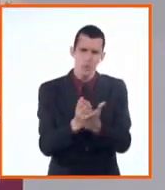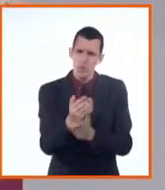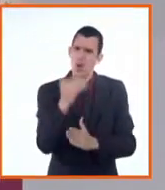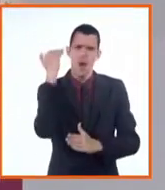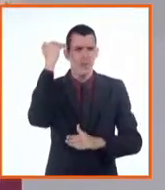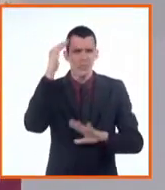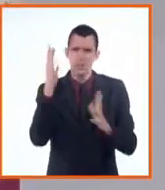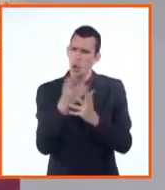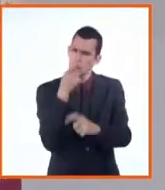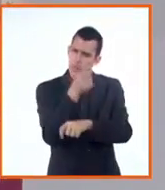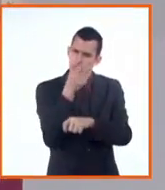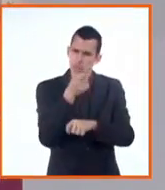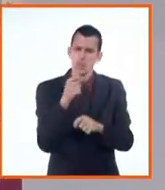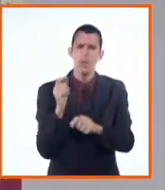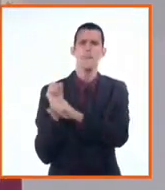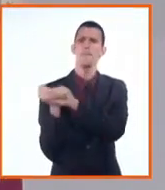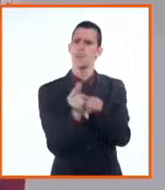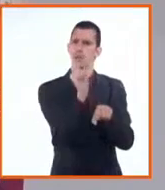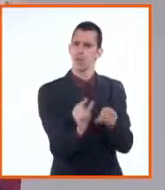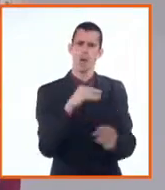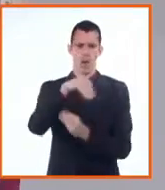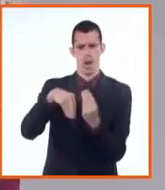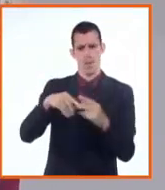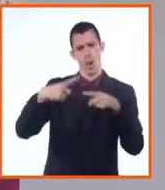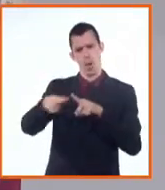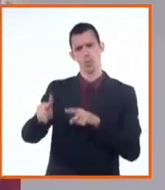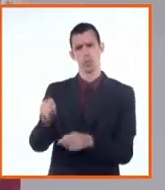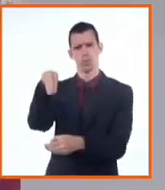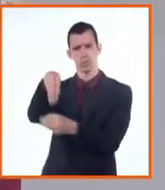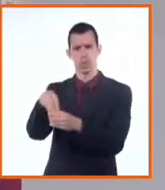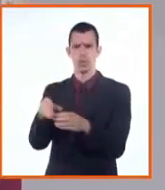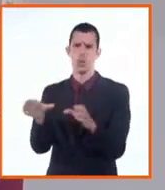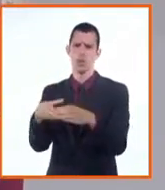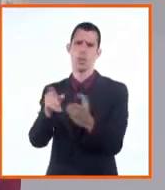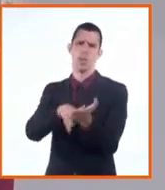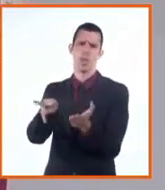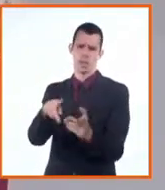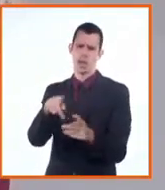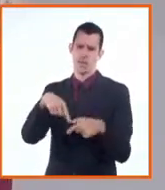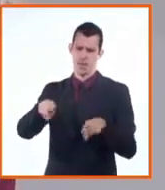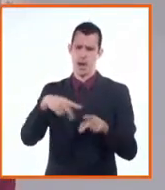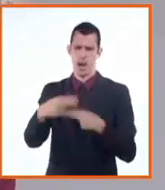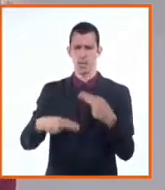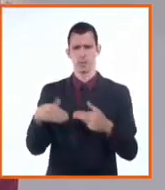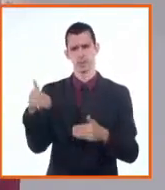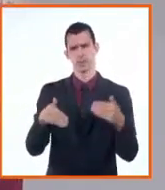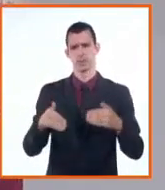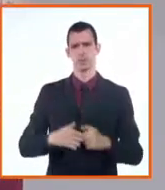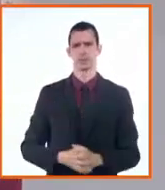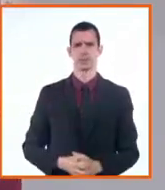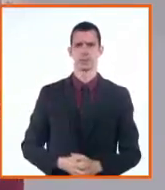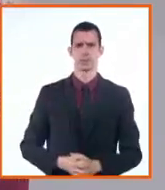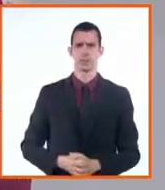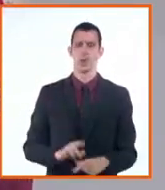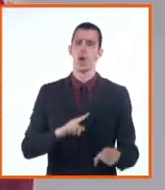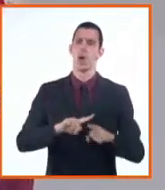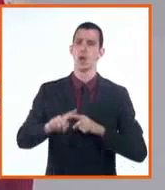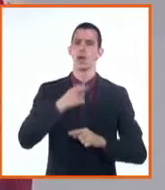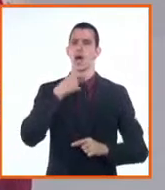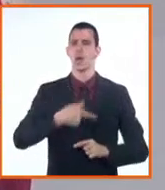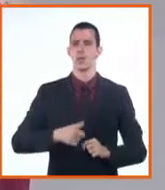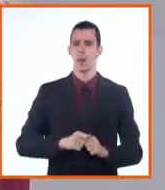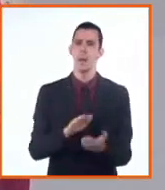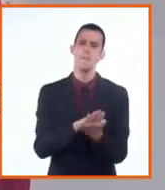y estarán otros en ese rol tenemos ya las puertas en la mano muchísimas también propuestas de contrataciones